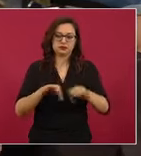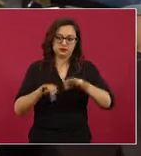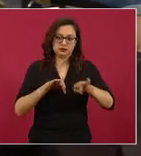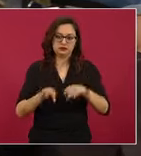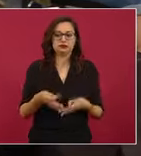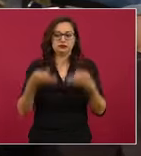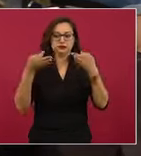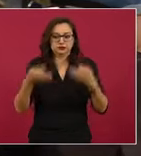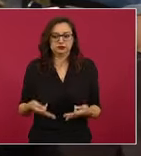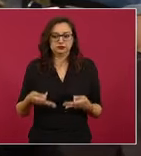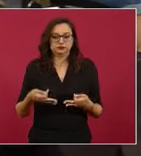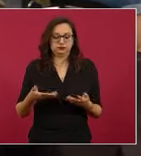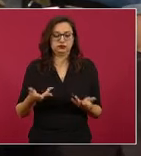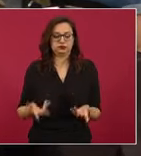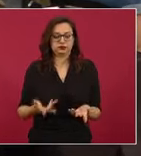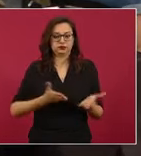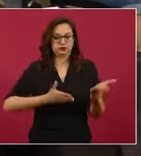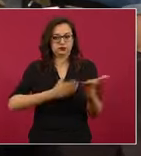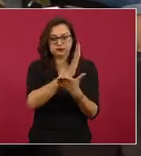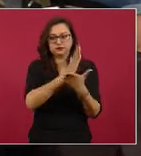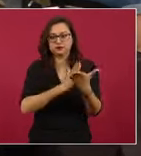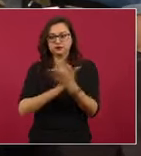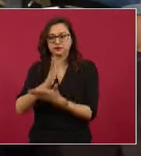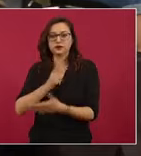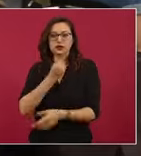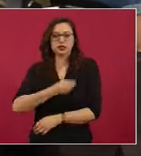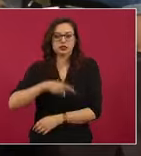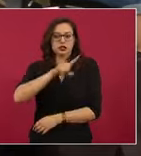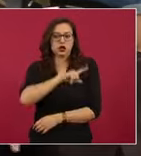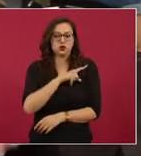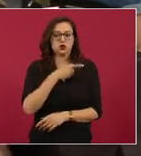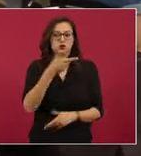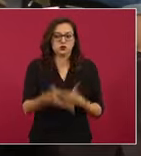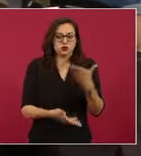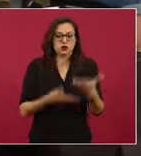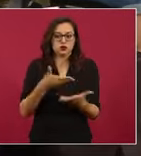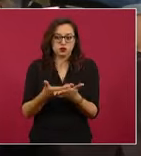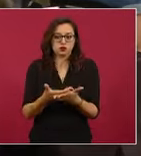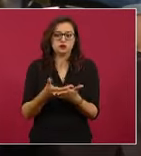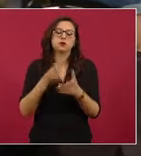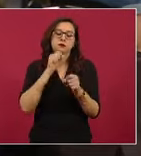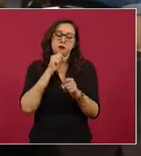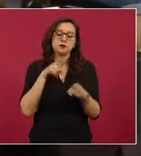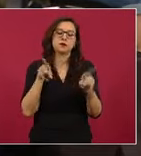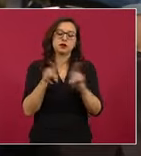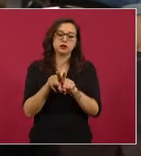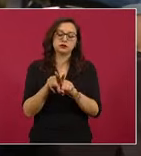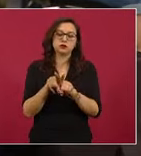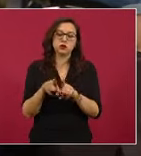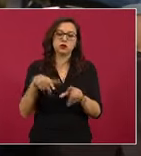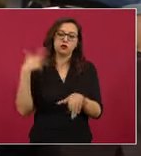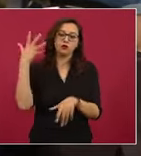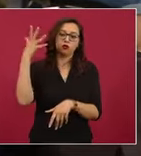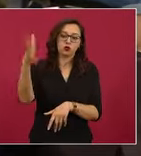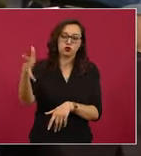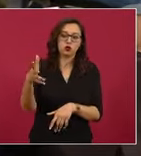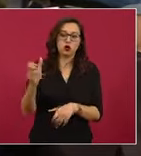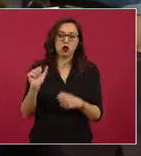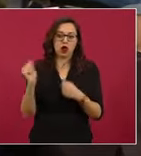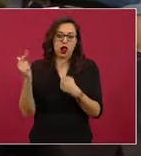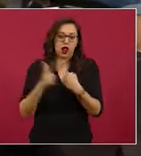que trabajan en empresas pues tengan acceso a servicios de salud y puedan estar cotizando para un sistema de retiro y también